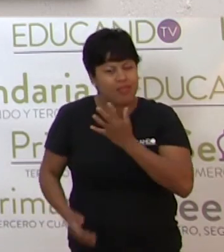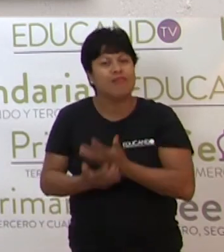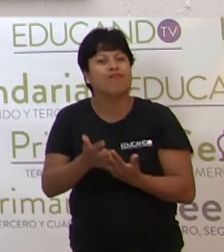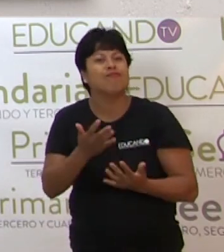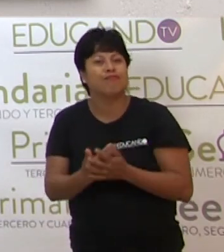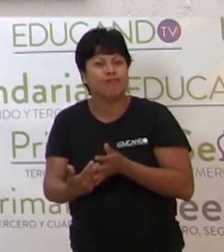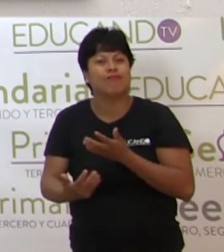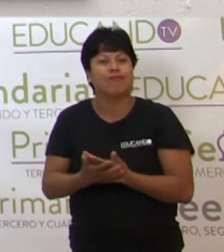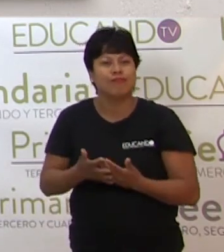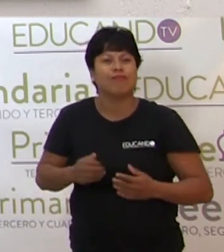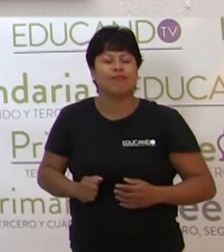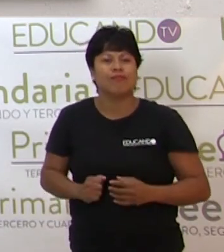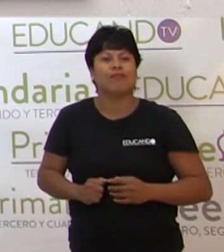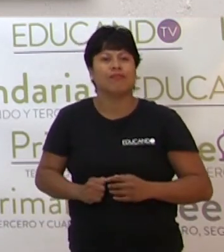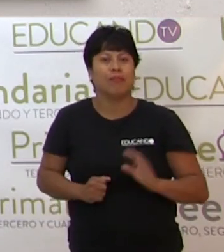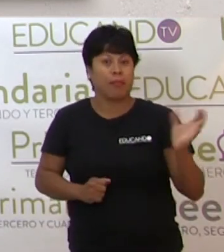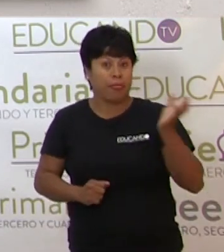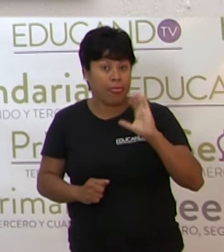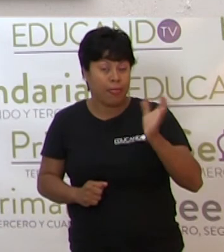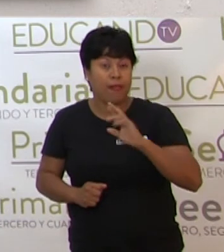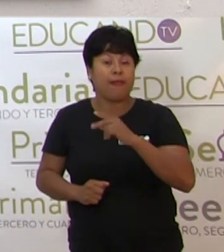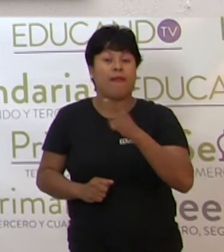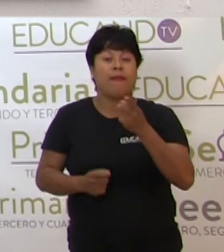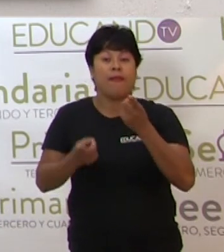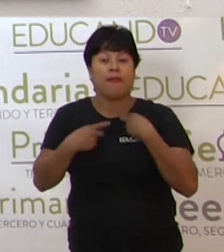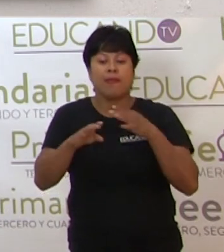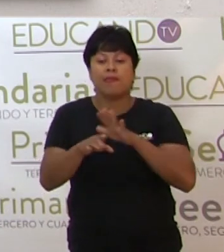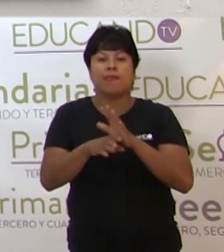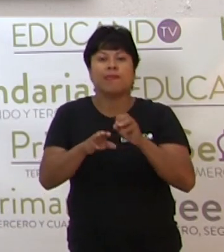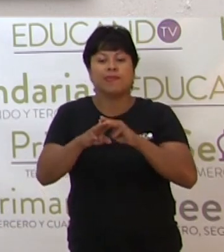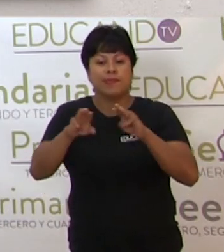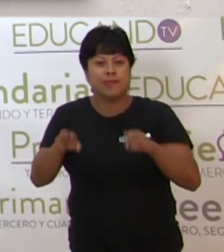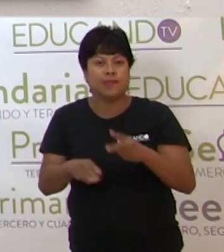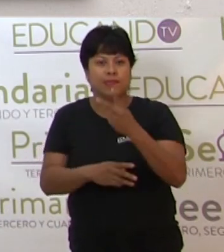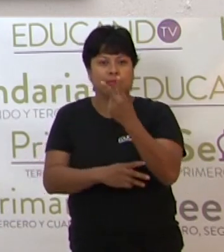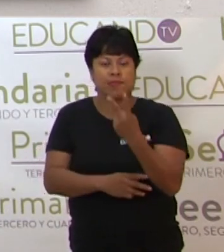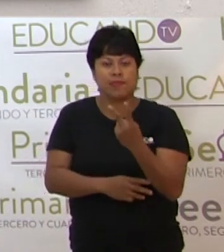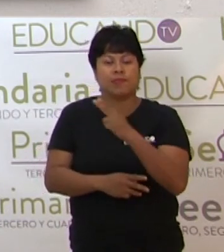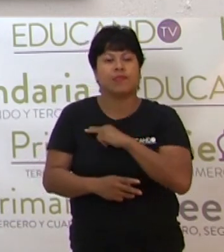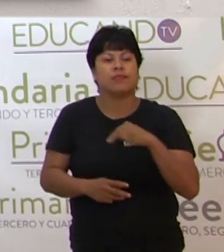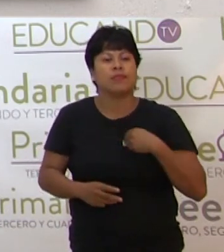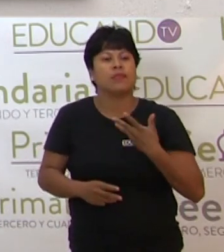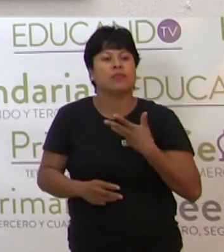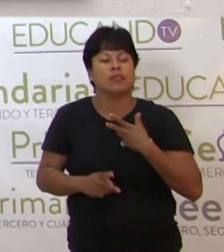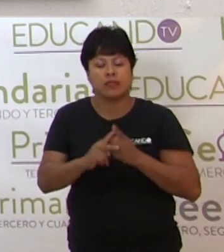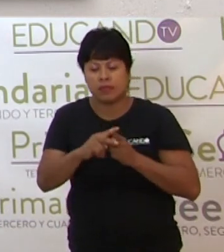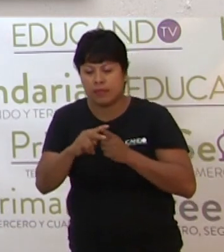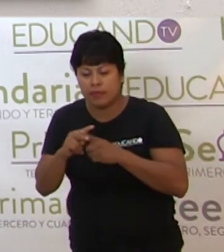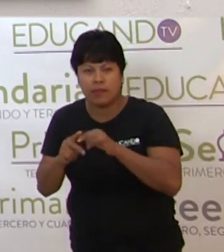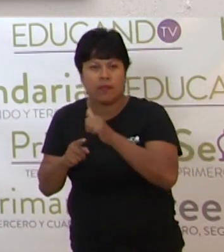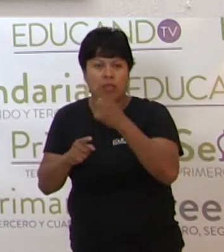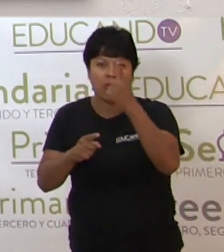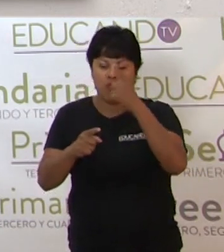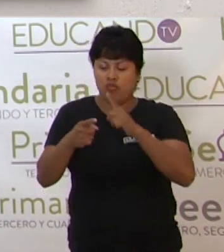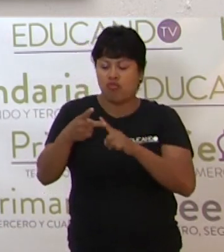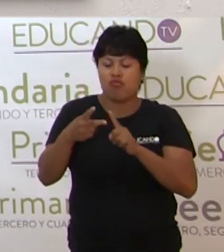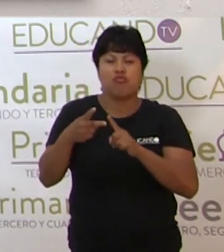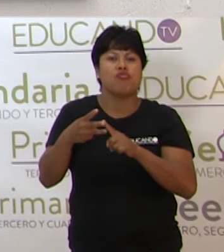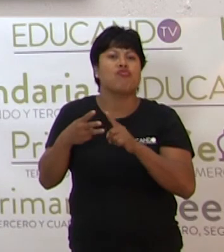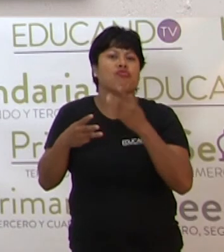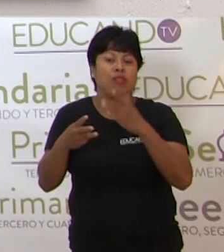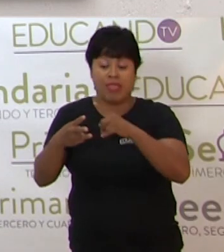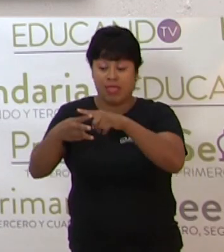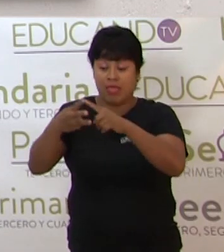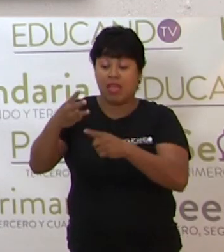poder hacer. Cuando nos den la medida de 2 lados, ¿sí? Tenemos que calcular el otro lado.